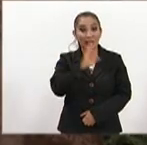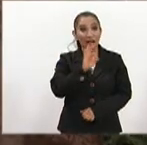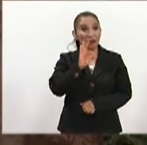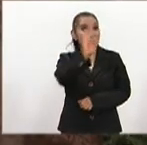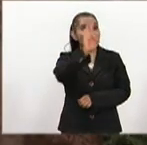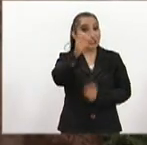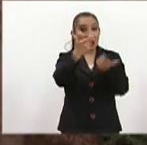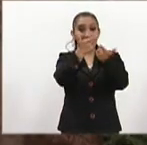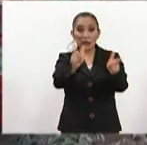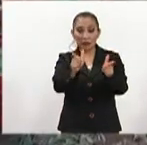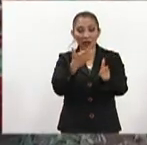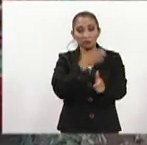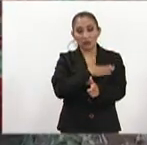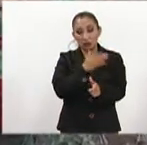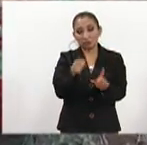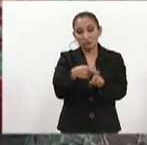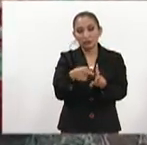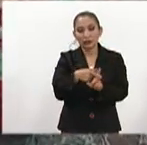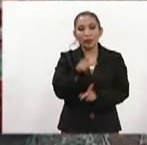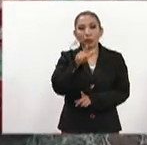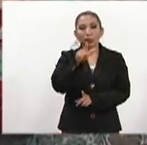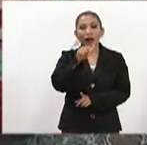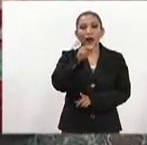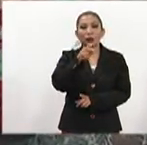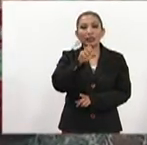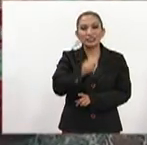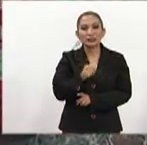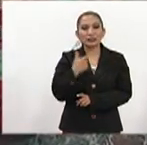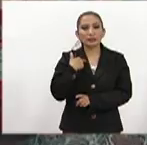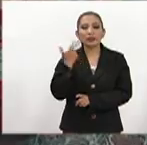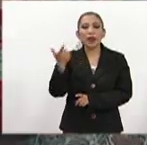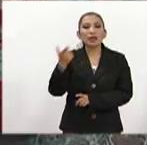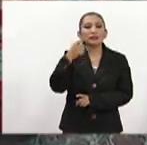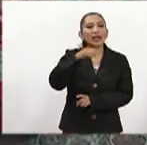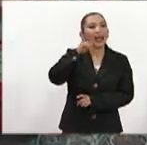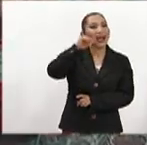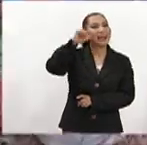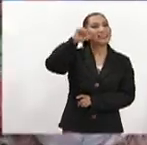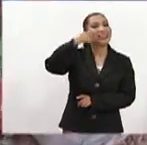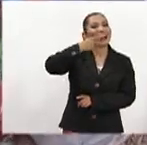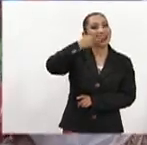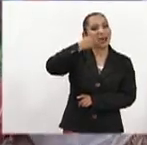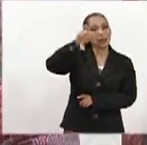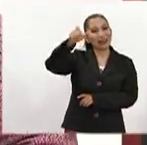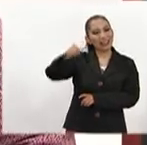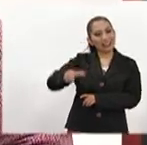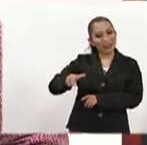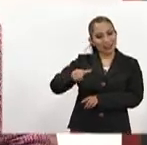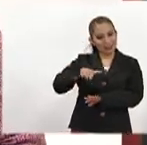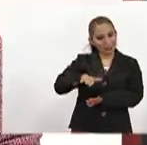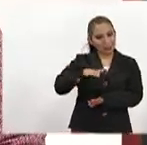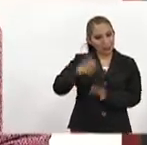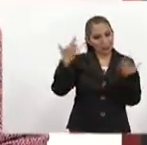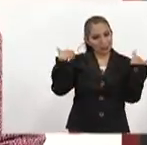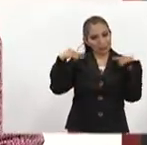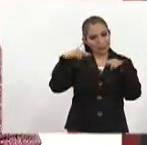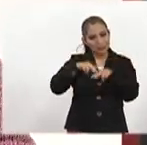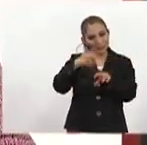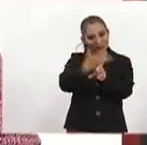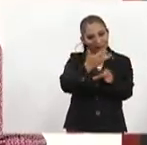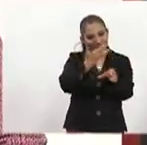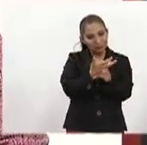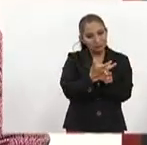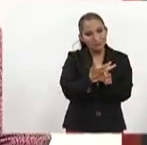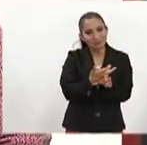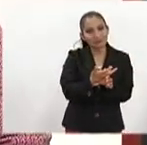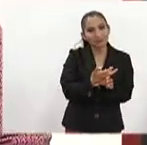límite, yo creo que es muy bueno. Luis, ese lenguaje que ayer escuchamos por parte, sobre todo, del representante de Estados